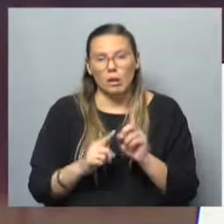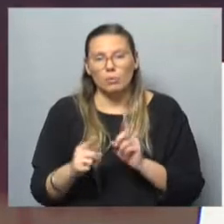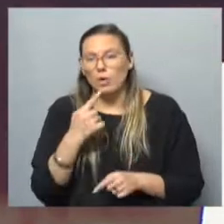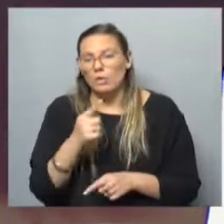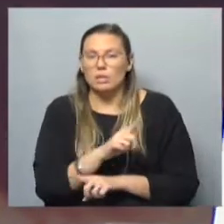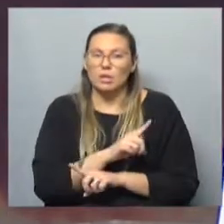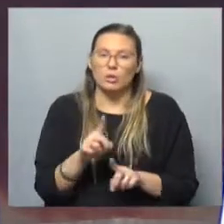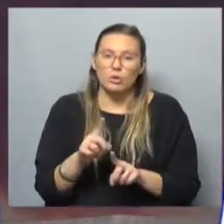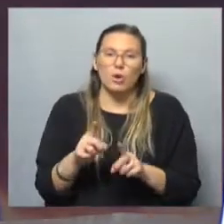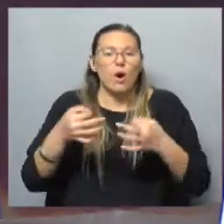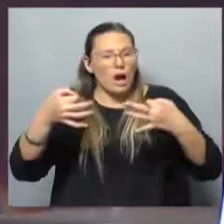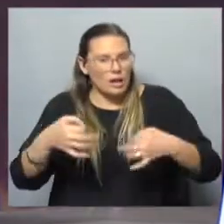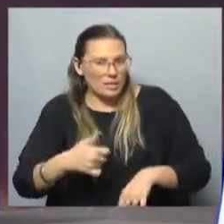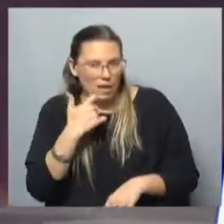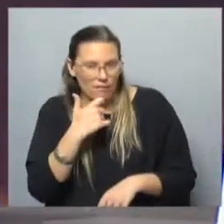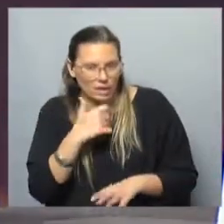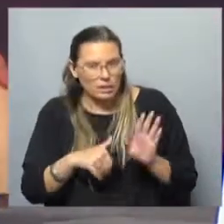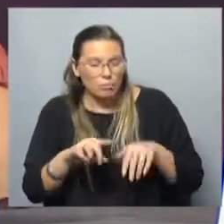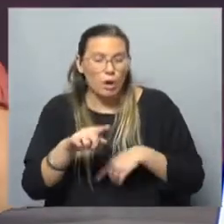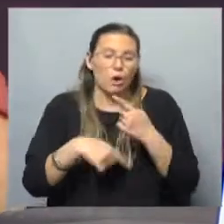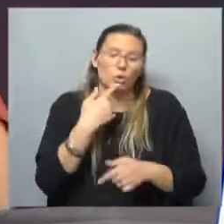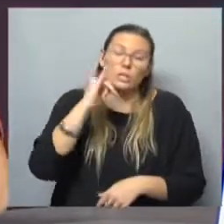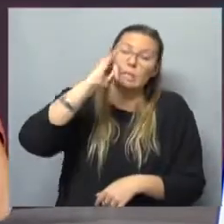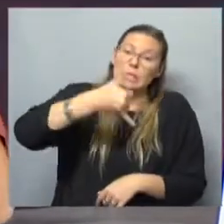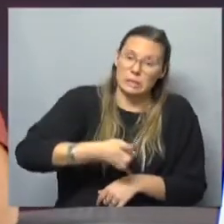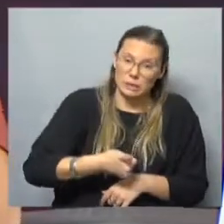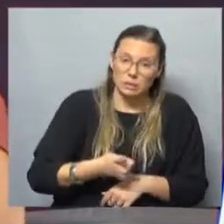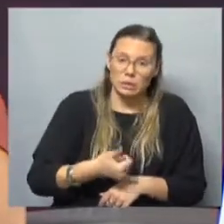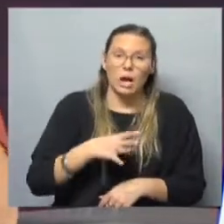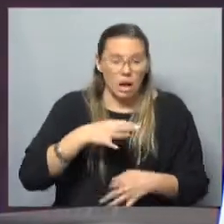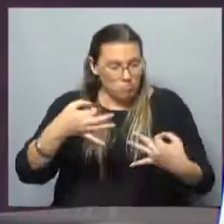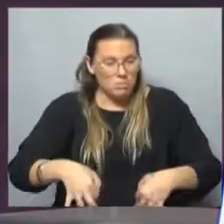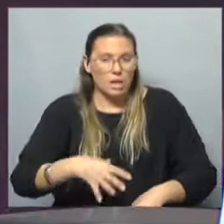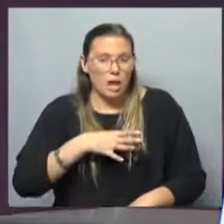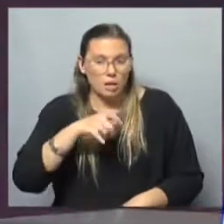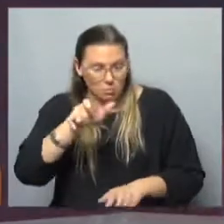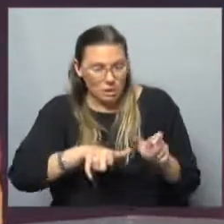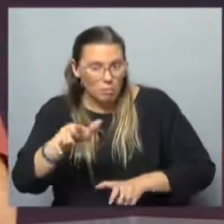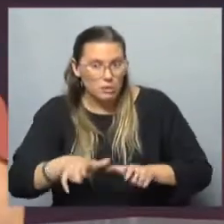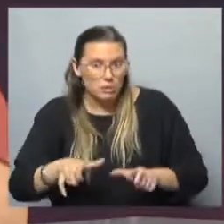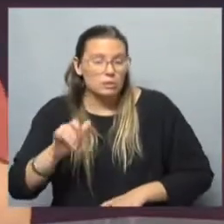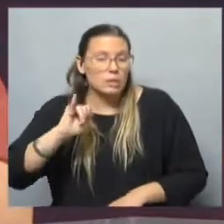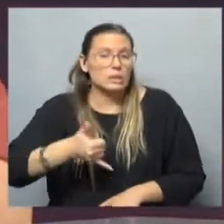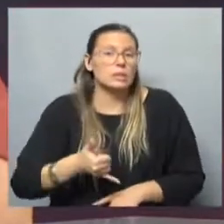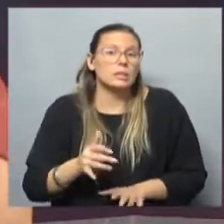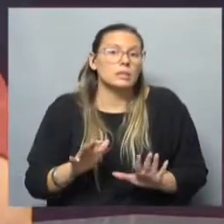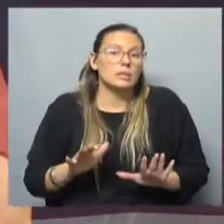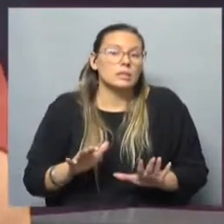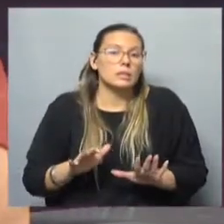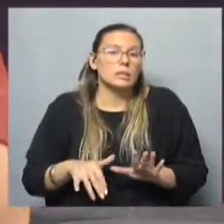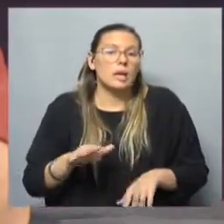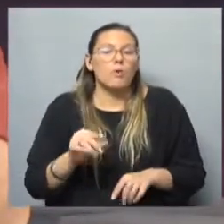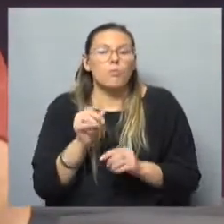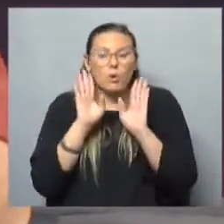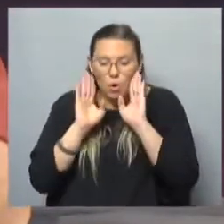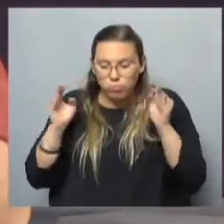que no están todas las garantías dadas, otros dicen que sí, que hay garantías para la población, que se saca un poco el